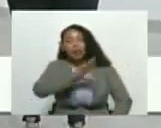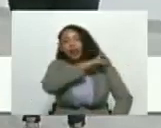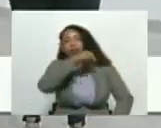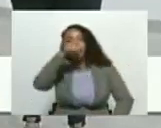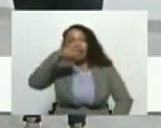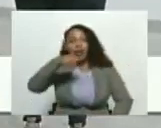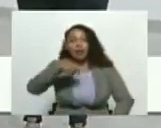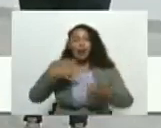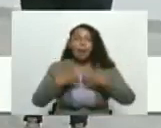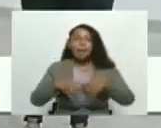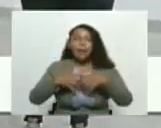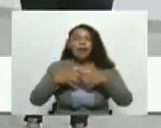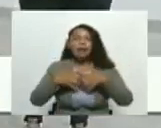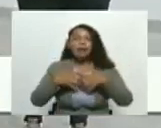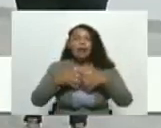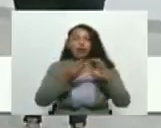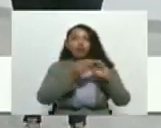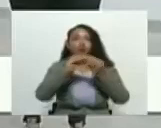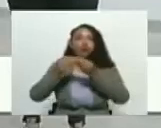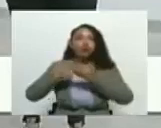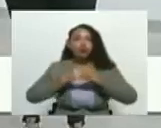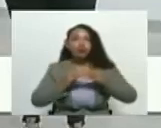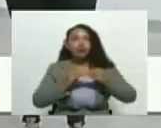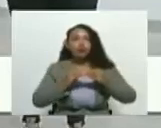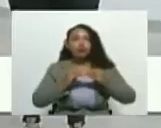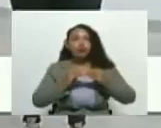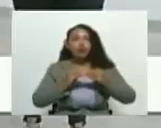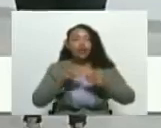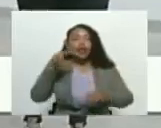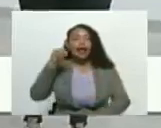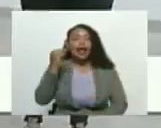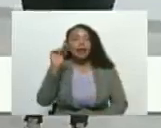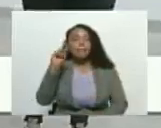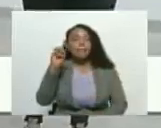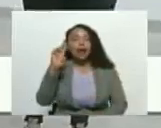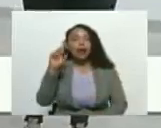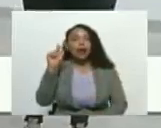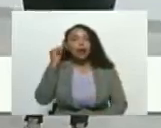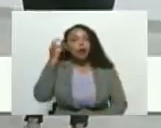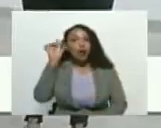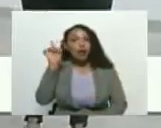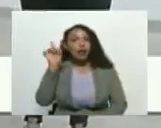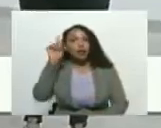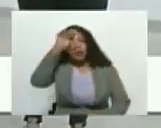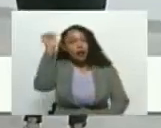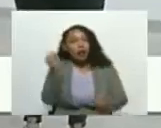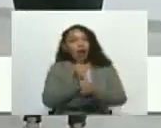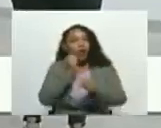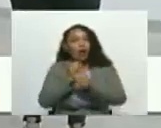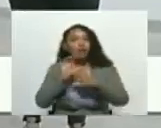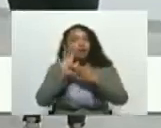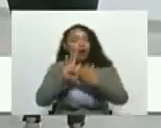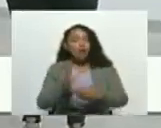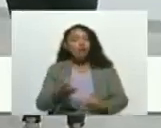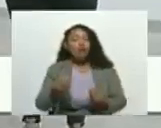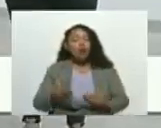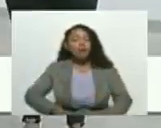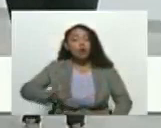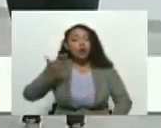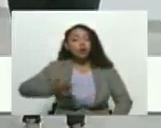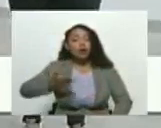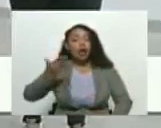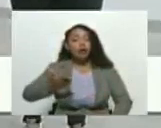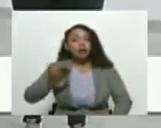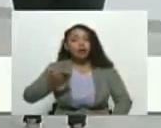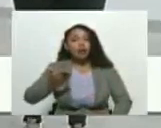empresa, al igual que Necmar Gallardo, representante de la masa trabajadora tan importante que